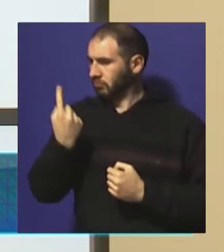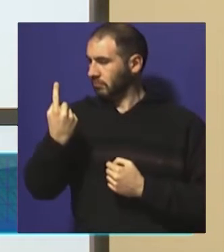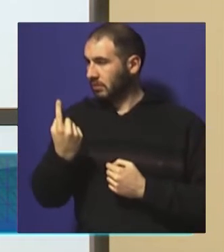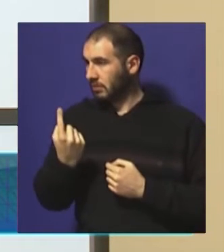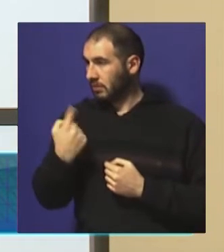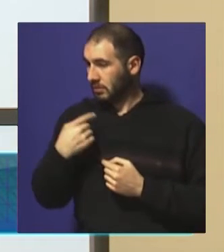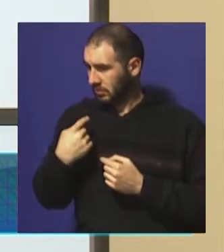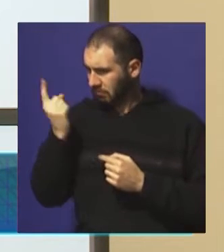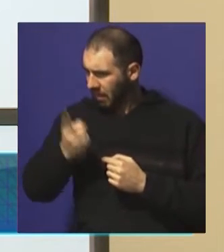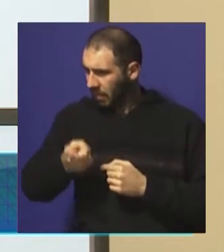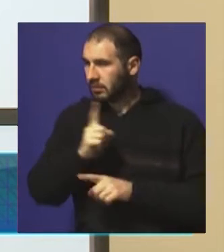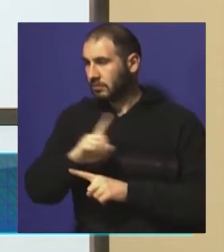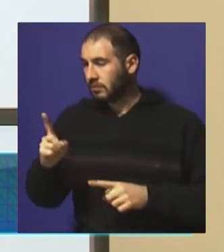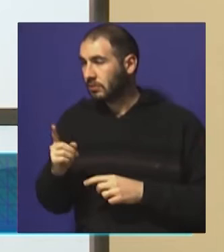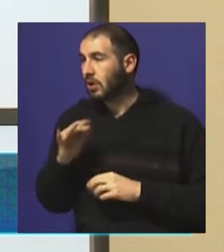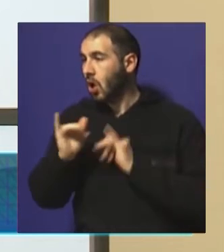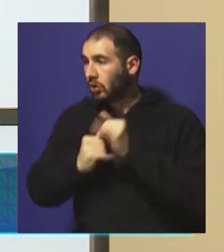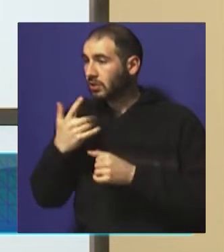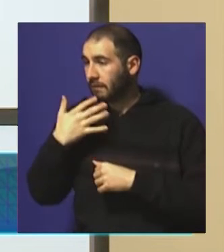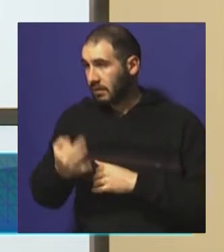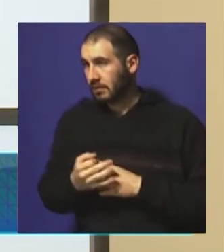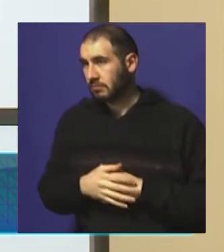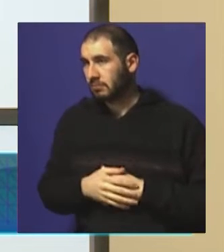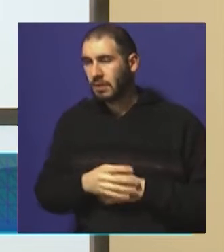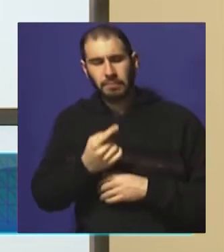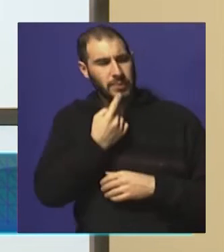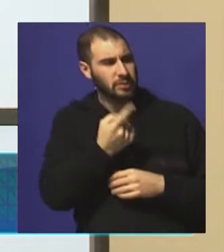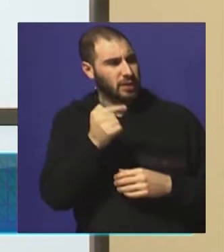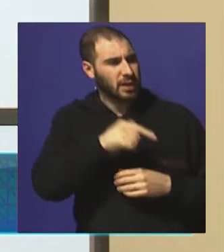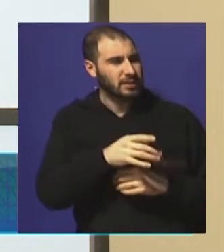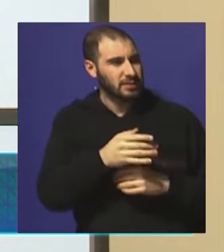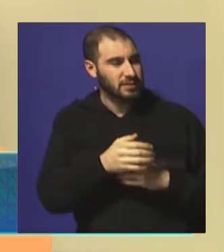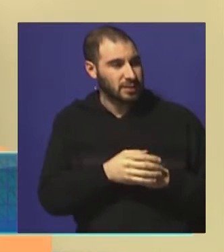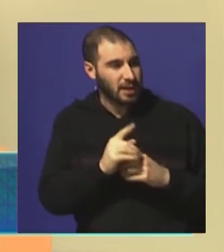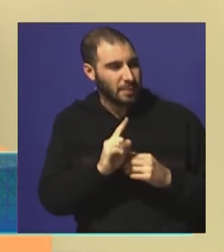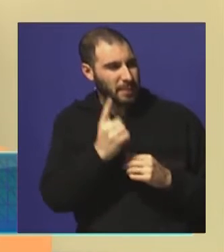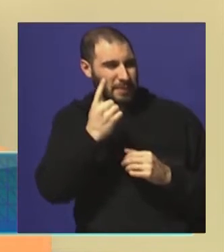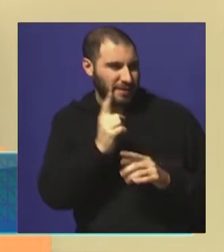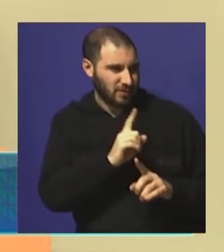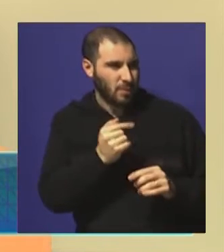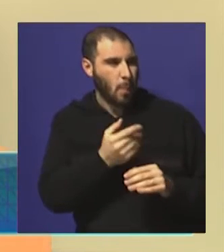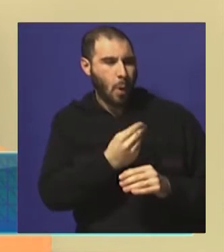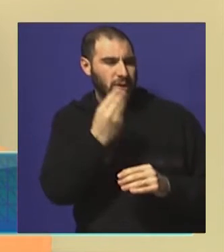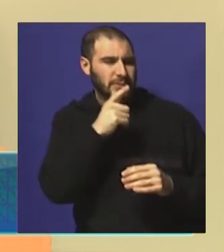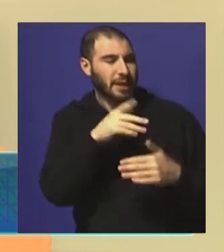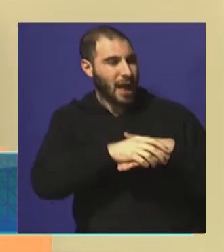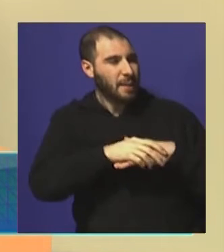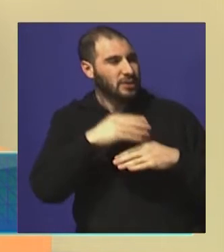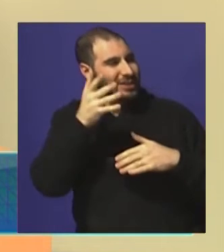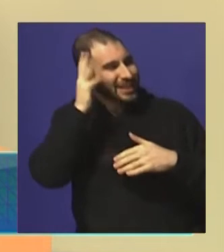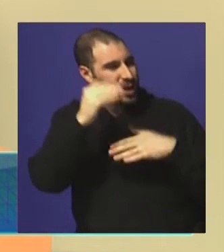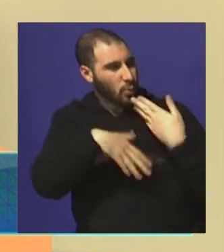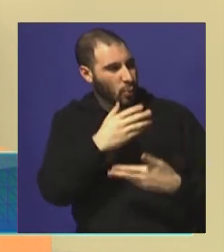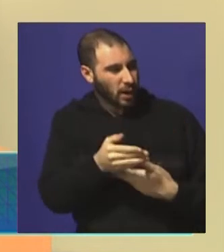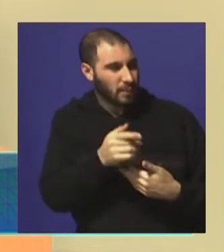ser autoritario, sino diciendo las cosas que él piensa. Y esto no había pasado, no era la primera vez que pasaba, digo, pasó con un amistoso con Italia también, en esta